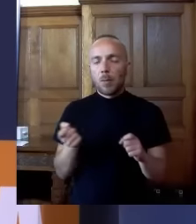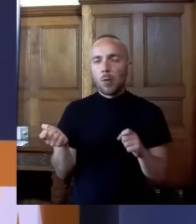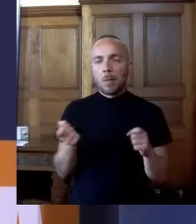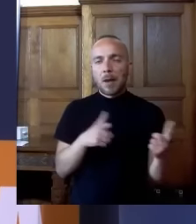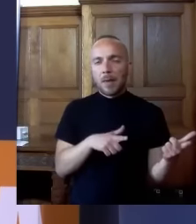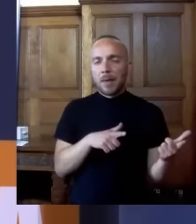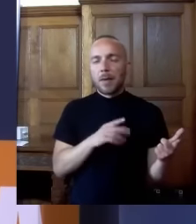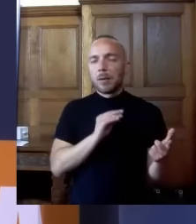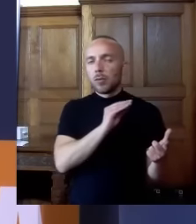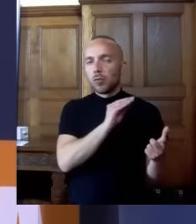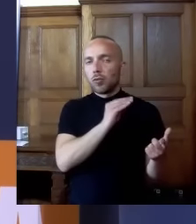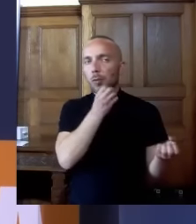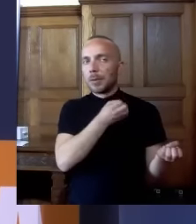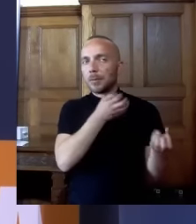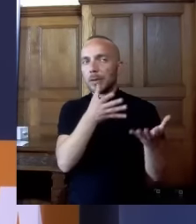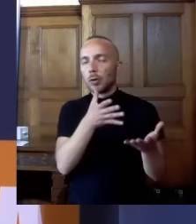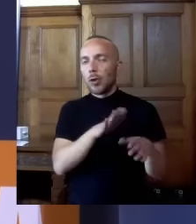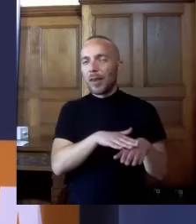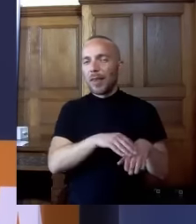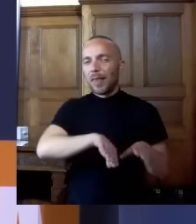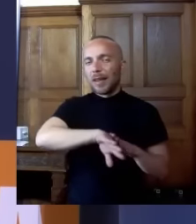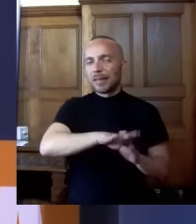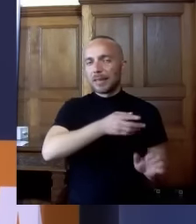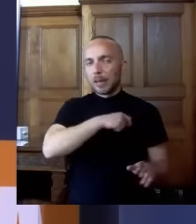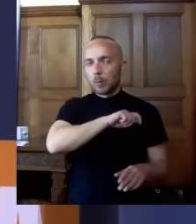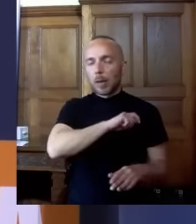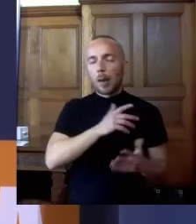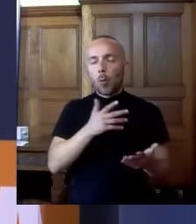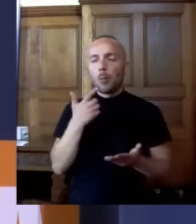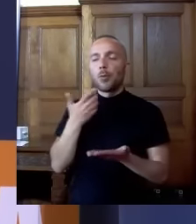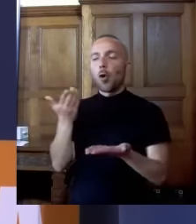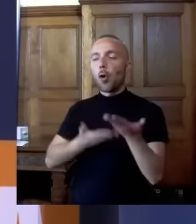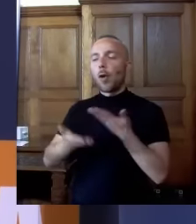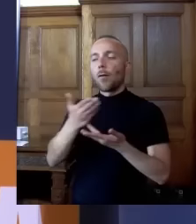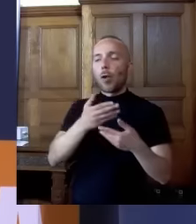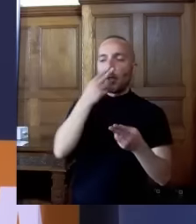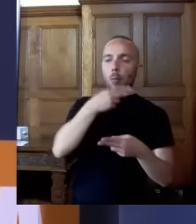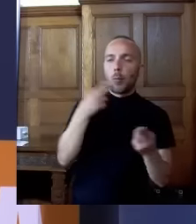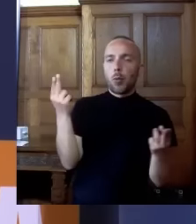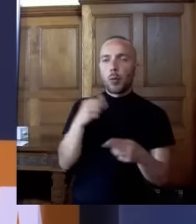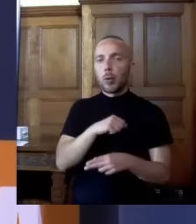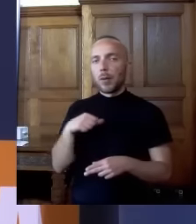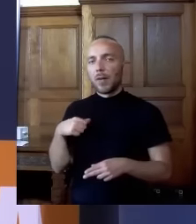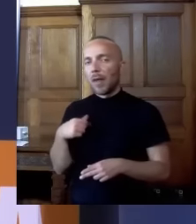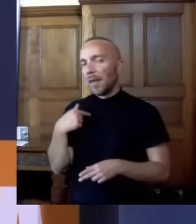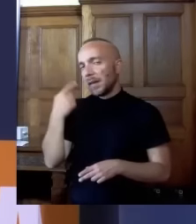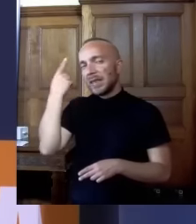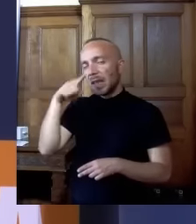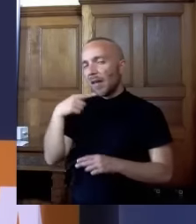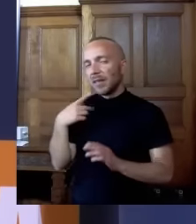la que utiliza las derechas en España la colaboración público-privada sabéis lo que significa